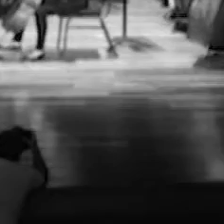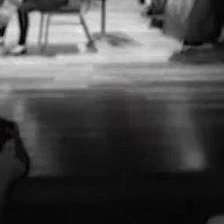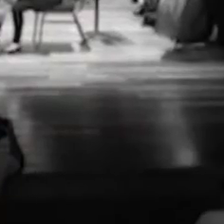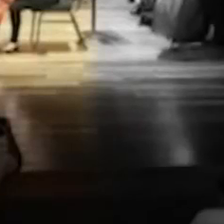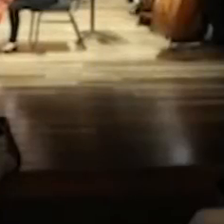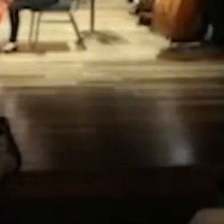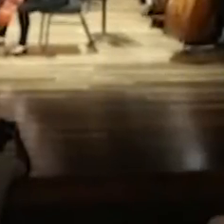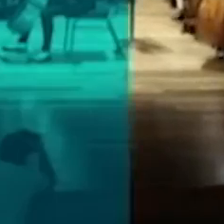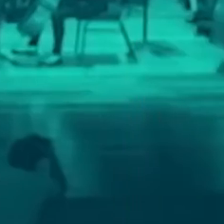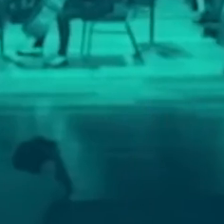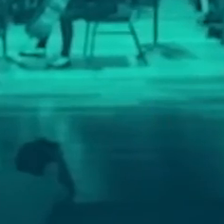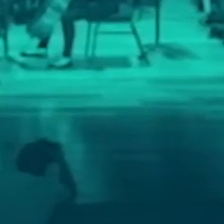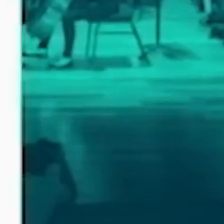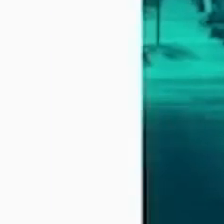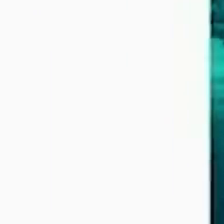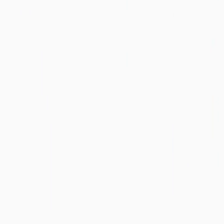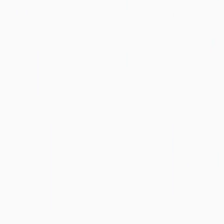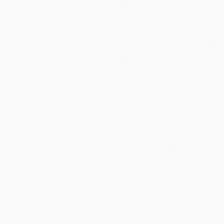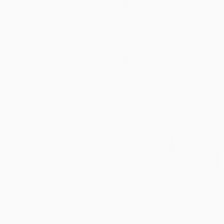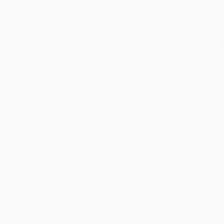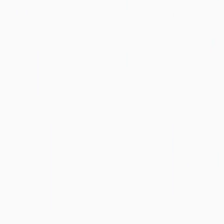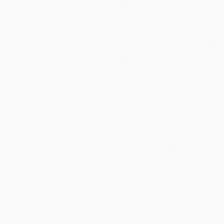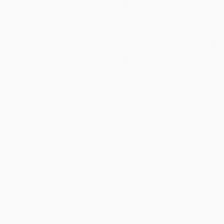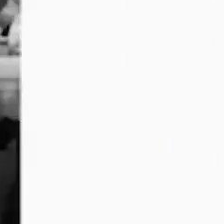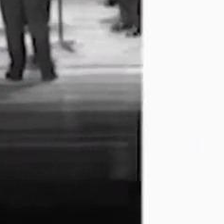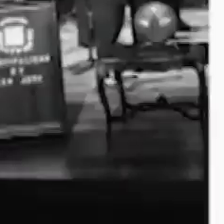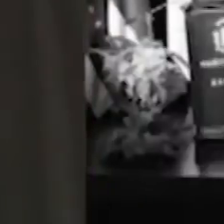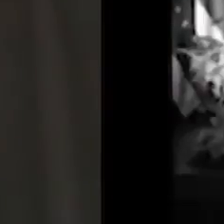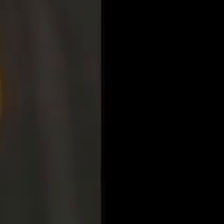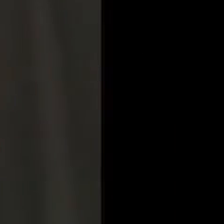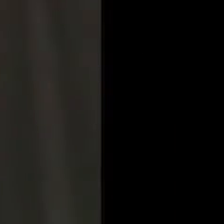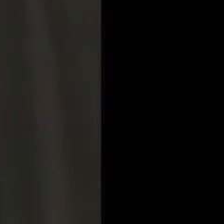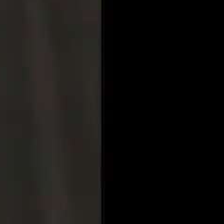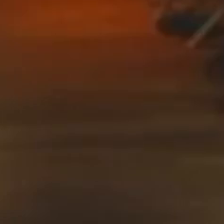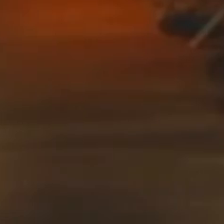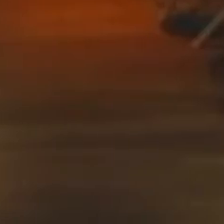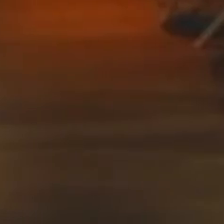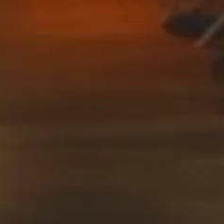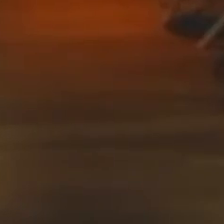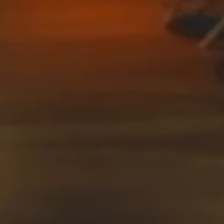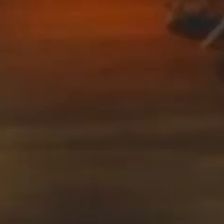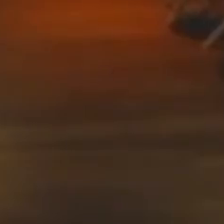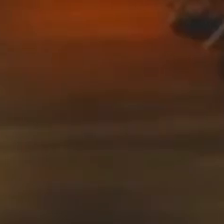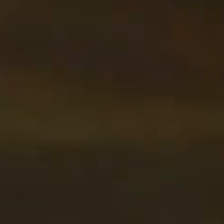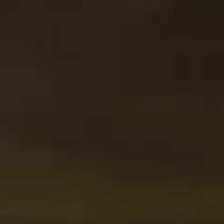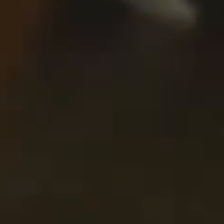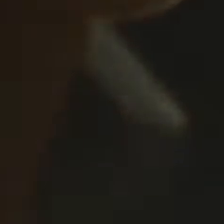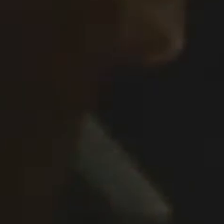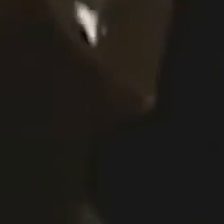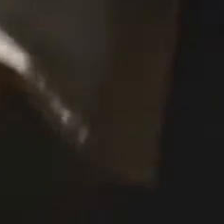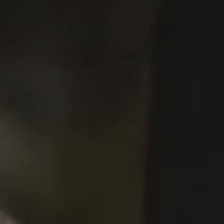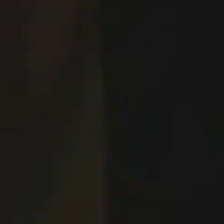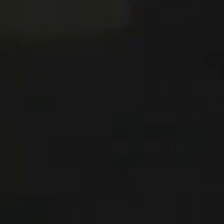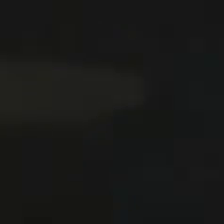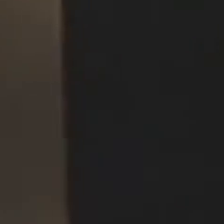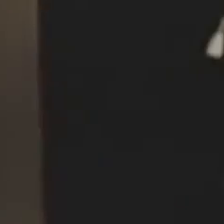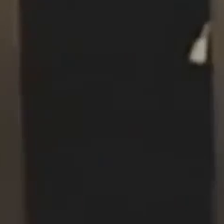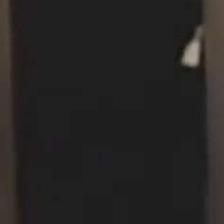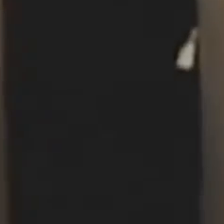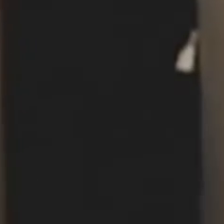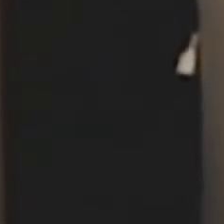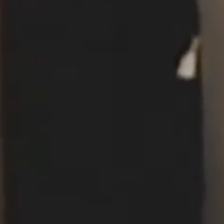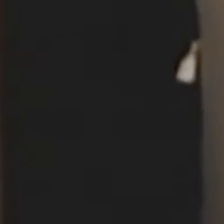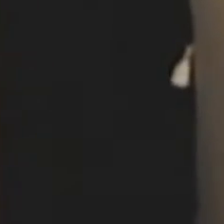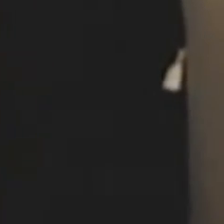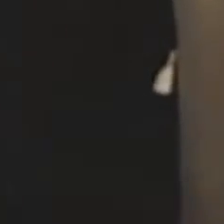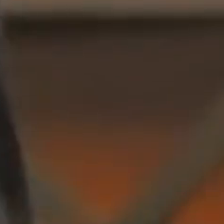En nuestro espacio Arte 13, un espectáculo dedicado a uno de los bailes más populares en América Latina y una